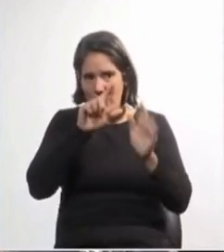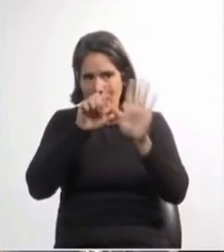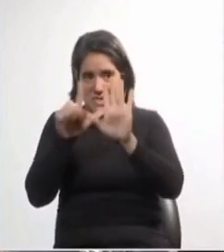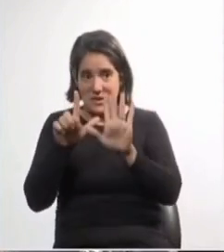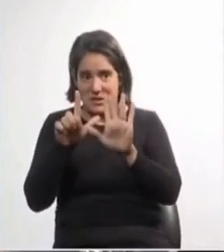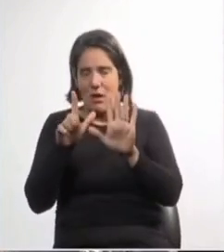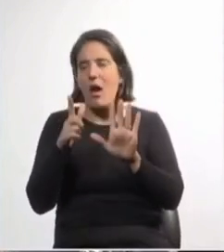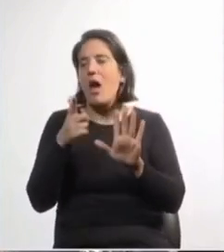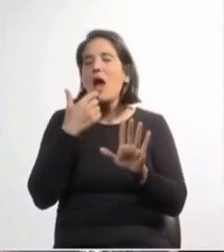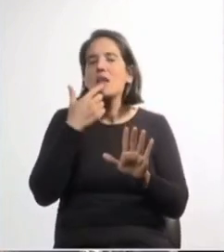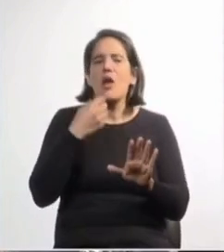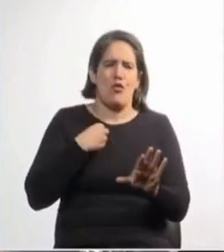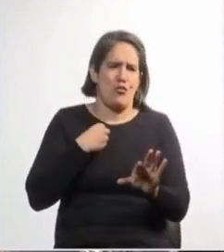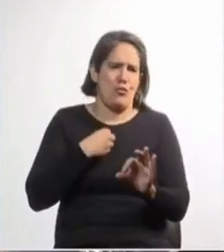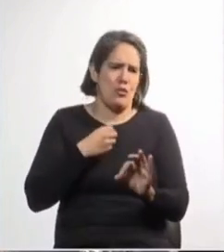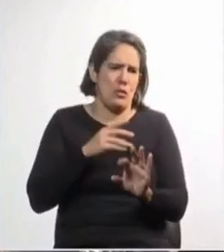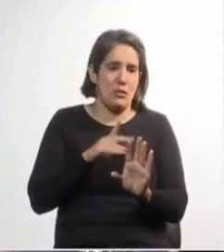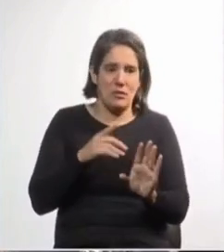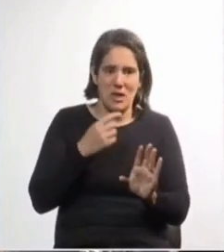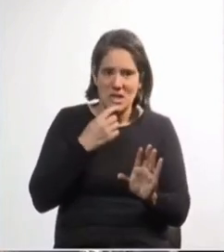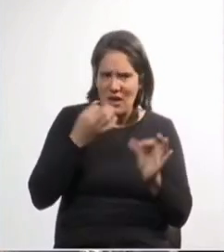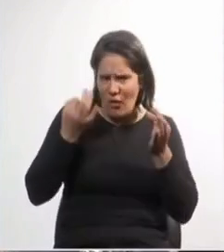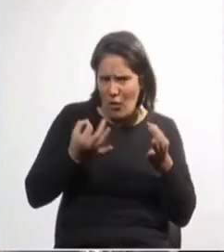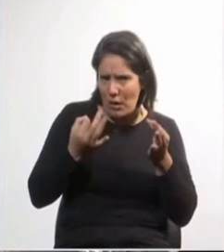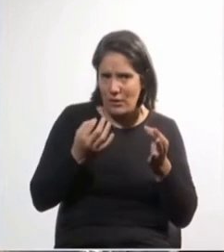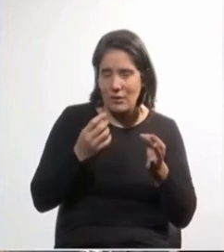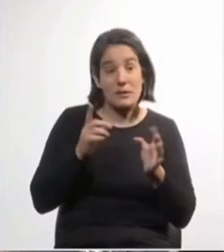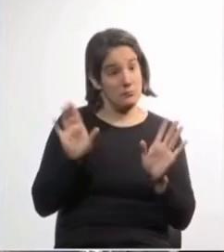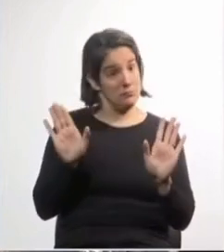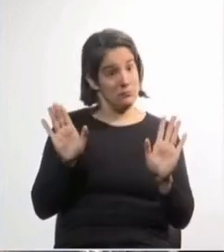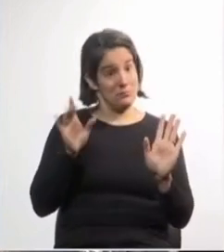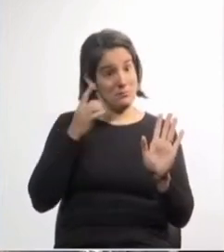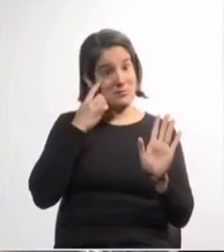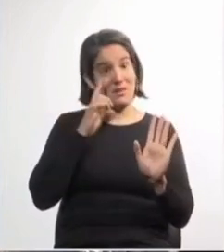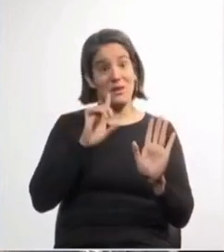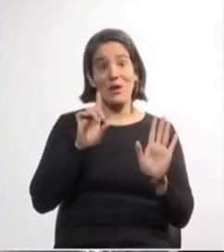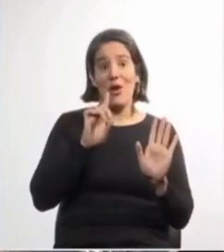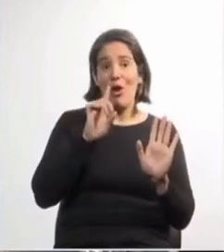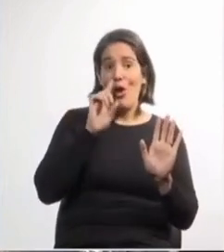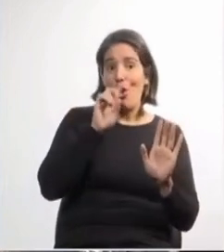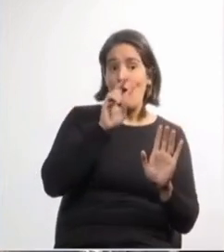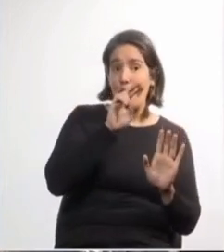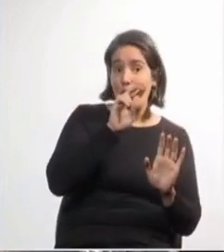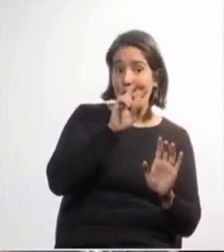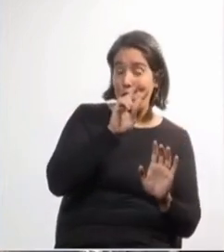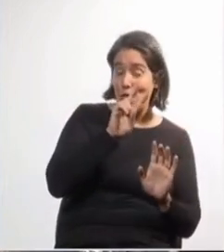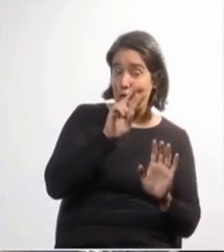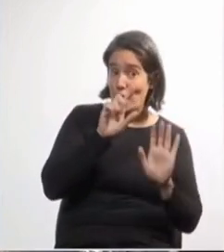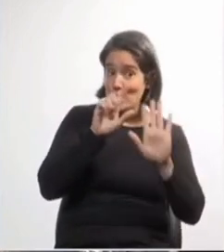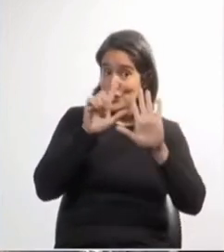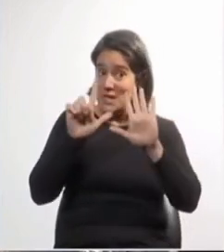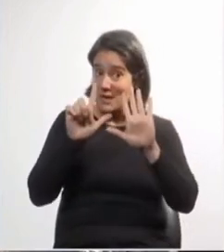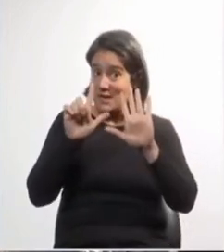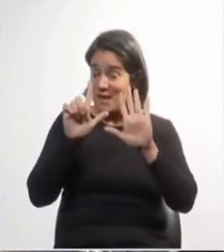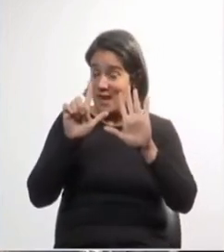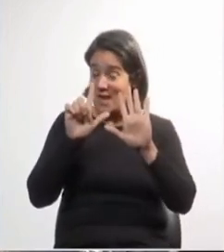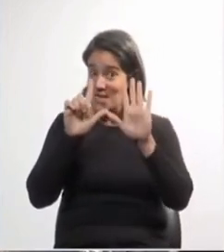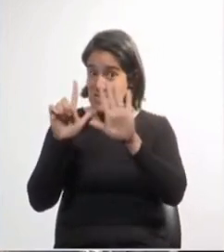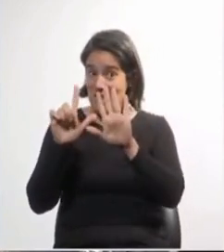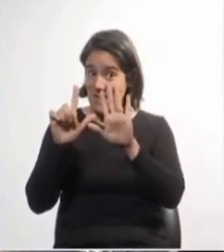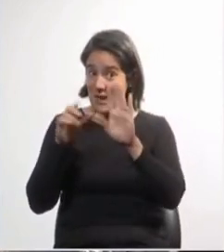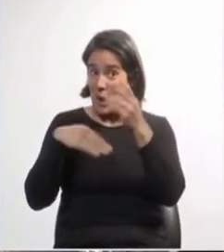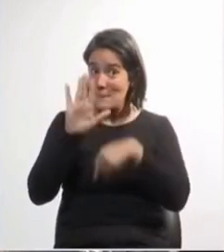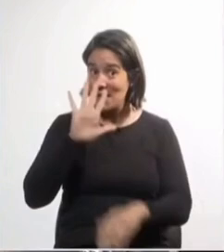hacer creer que están cumpliendo la regla. Hasta lo que yo sé, 2,7 es mayor que 2,5, la regla no se